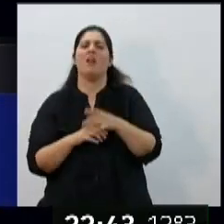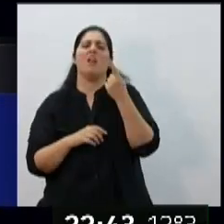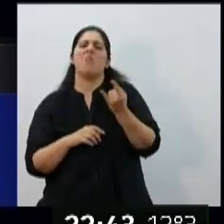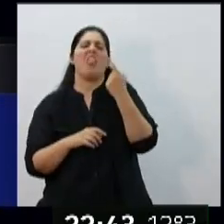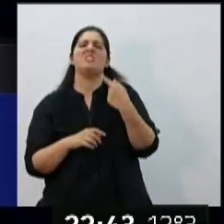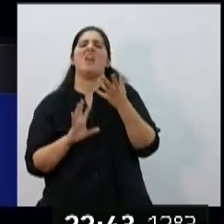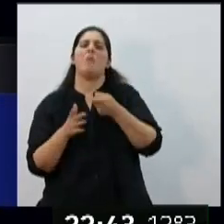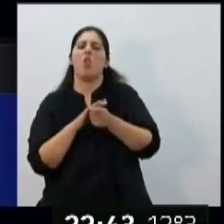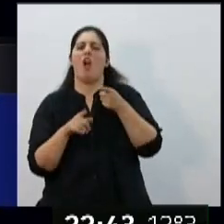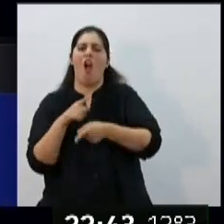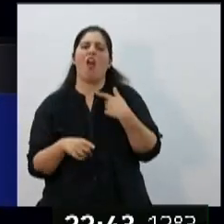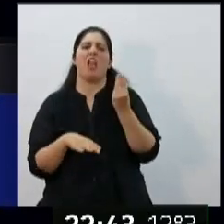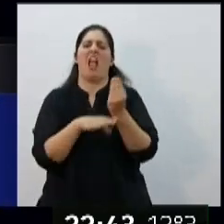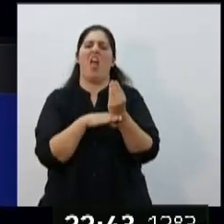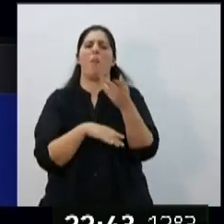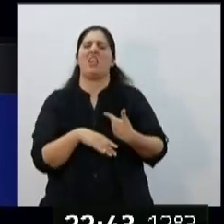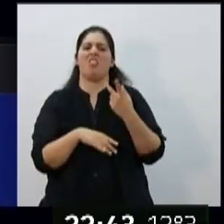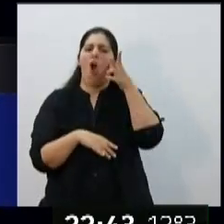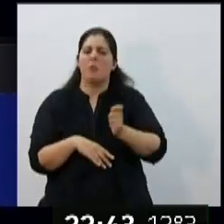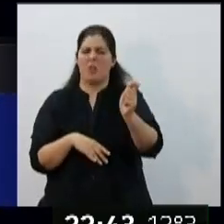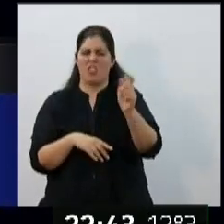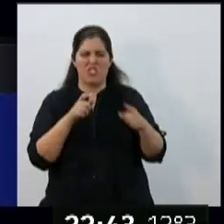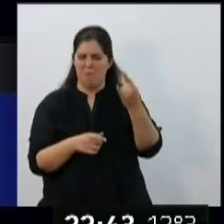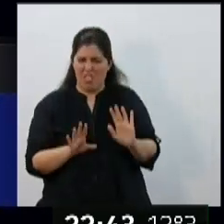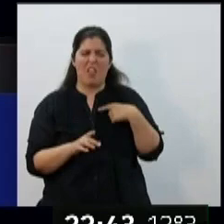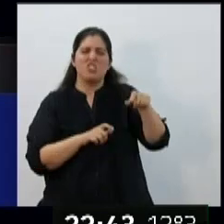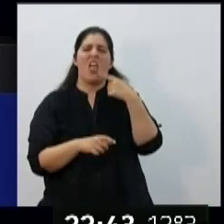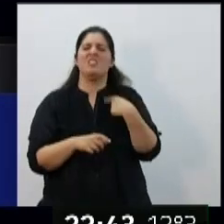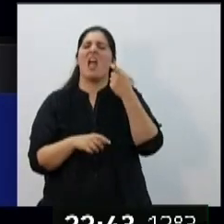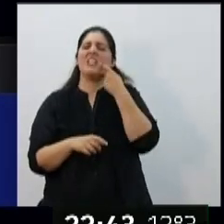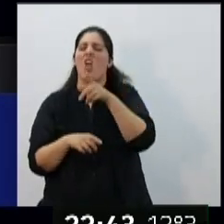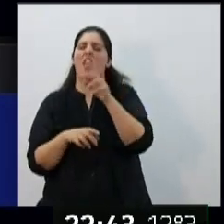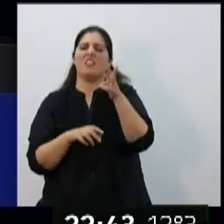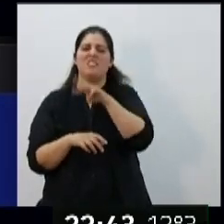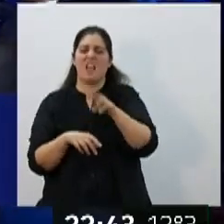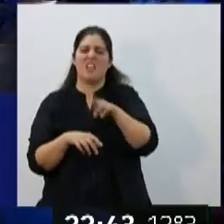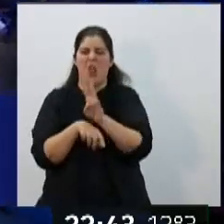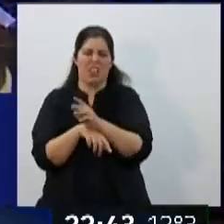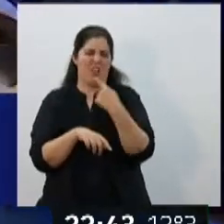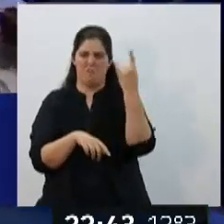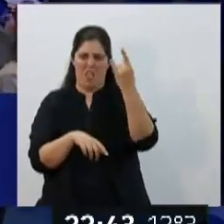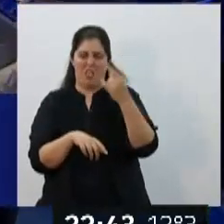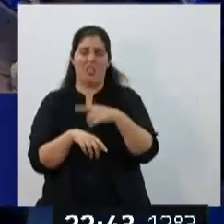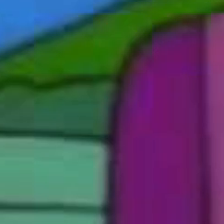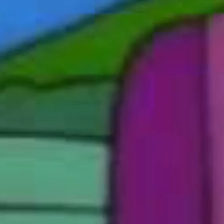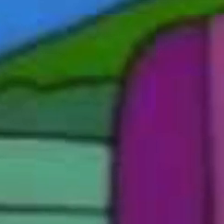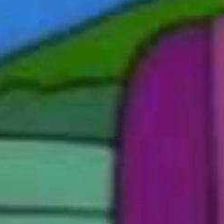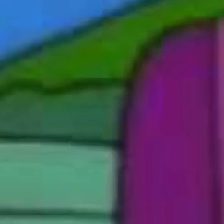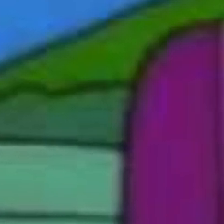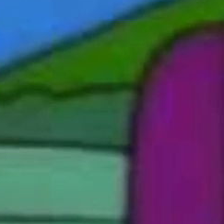luchar contra los planes de corrupción y tienen candidatos a presidente con otro procesamiento. Mientras los que dicen que van a proteger a los ancianos del ANSES y obligan a comprar el tiempo.